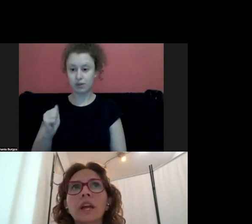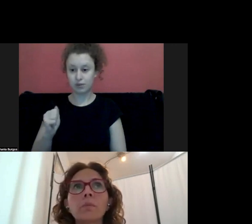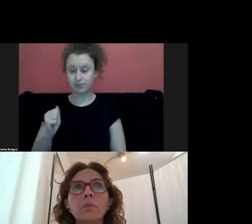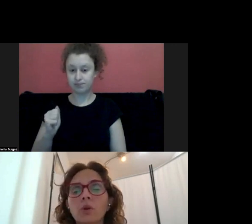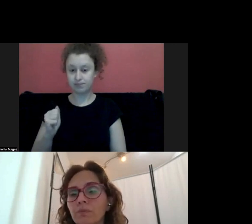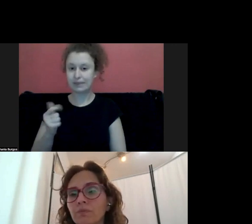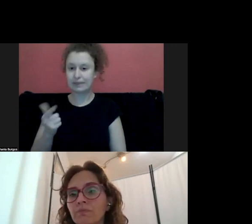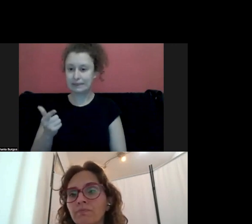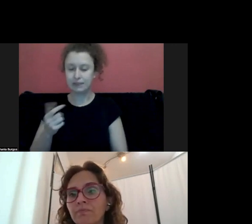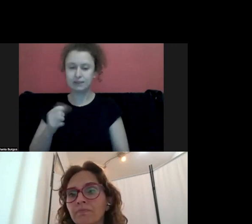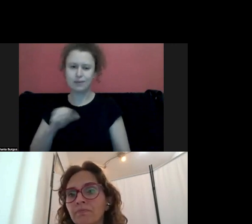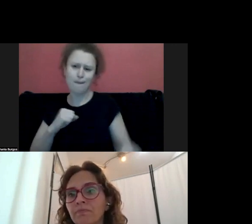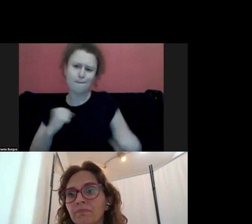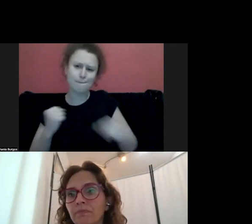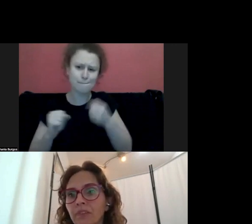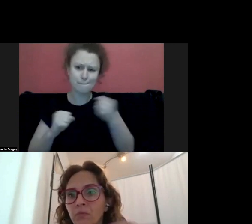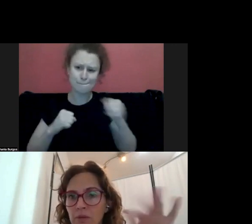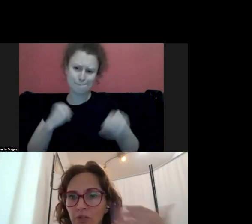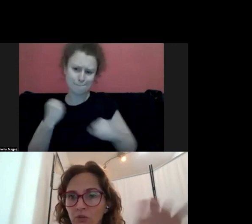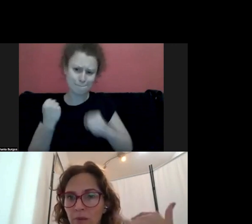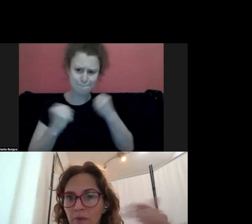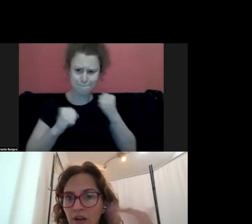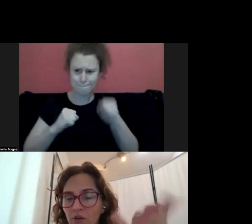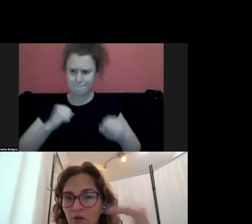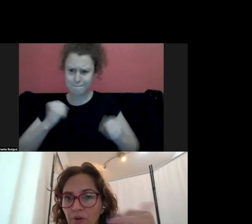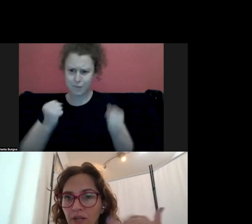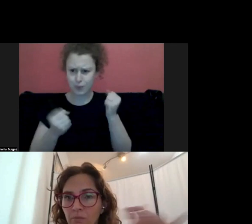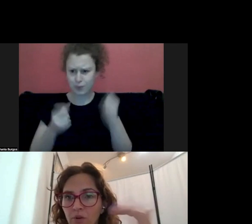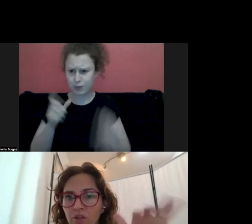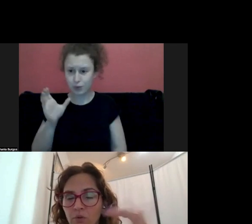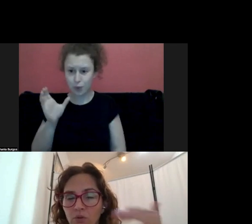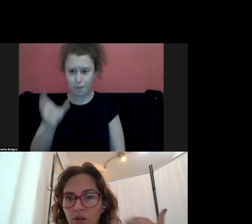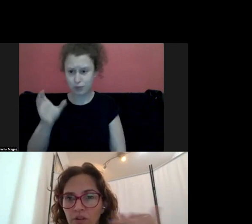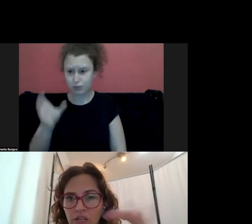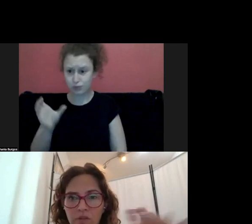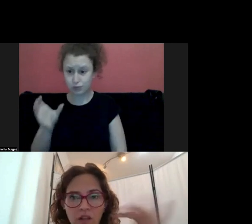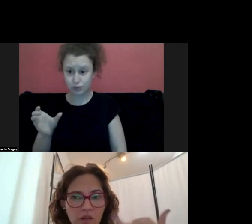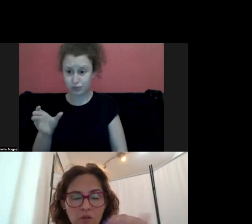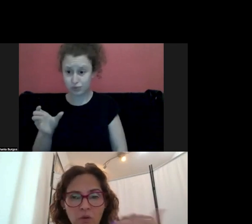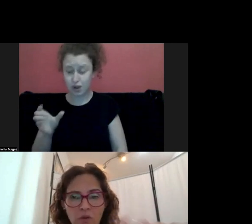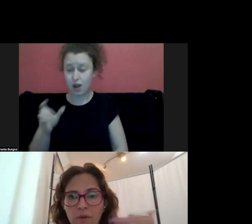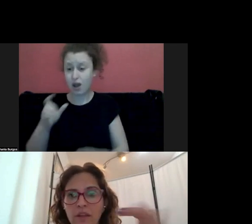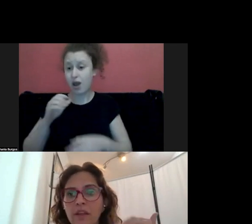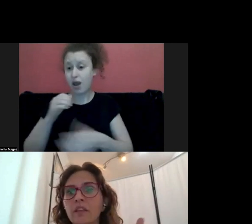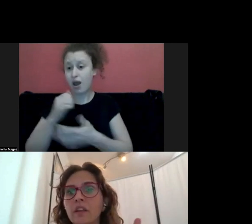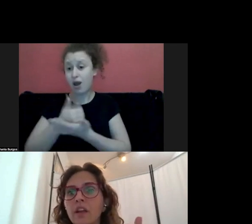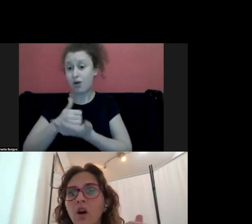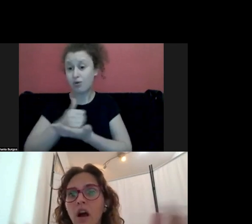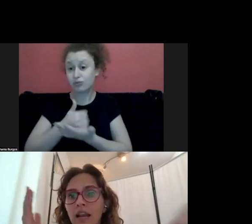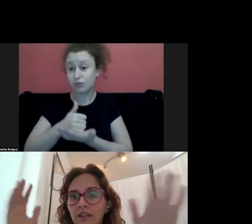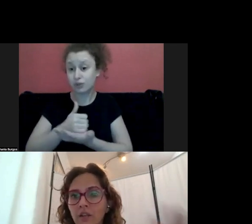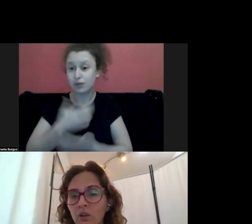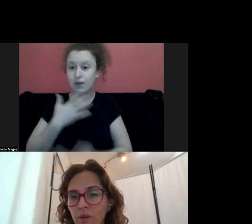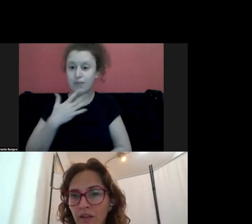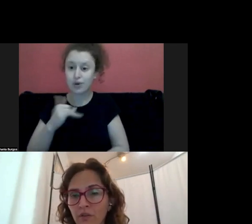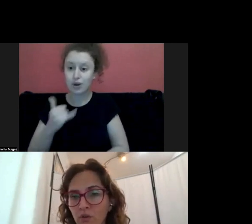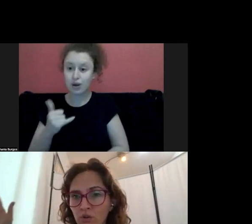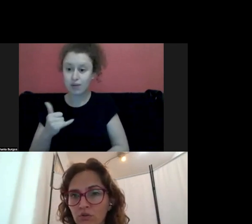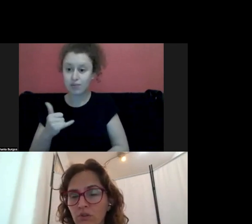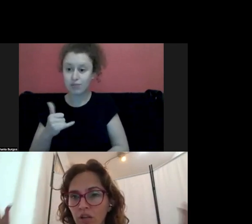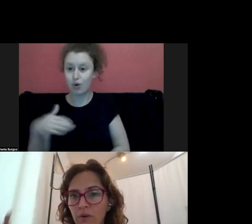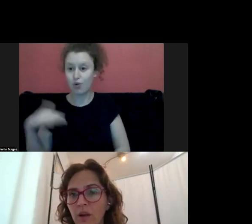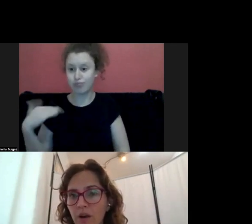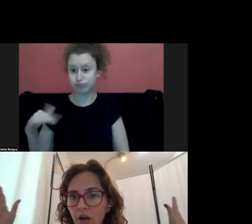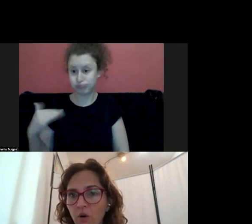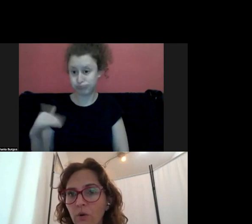pongo un ejemplo, movimientos con la mano, por ejemplo, que seguro que lo habéis visto alguna vez, aleteo de